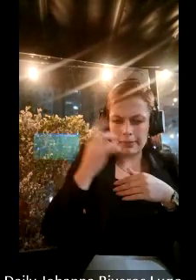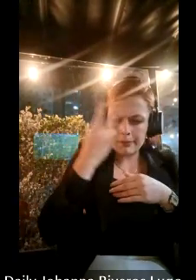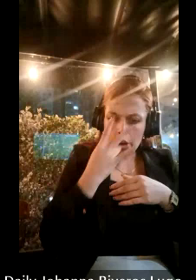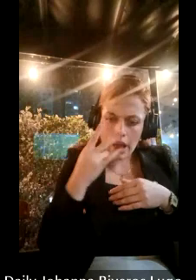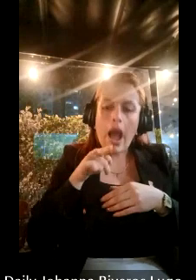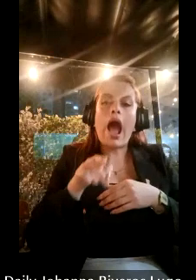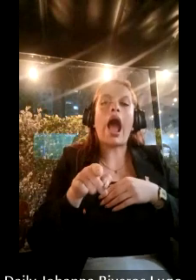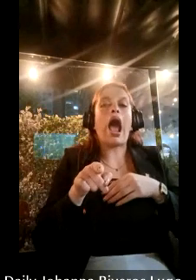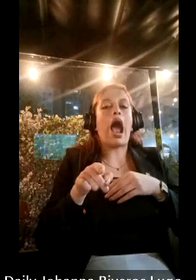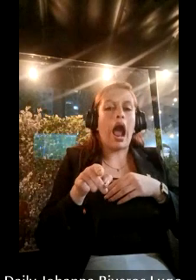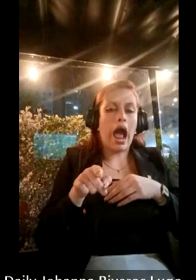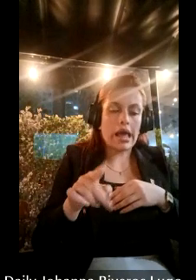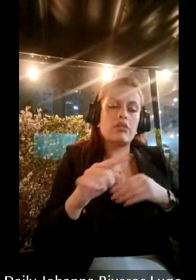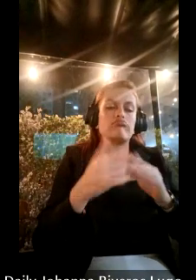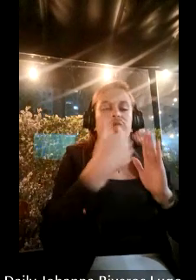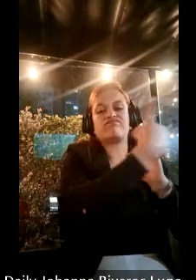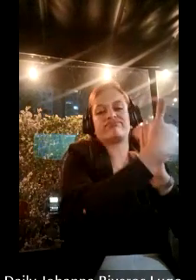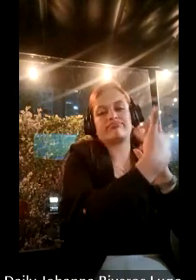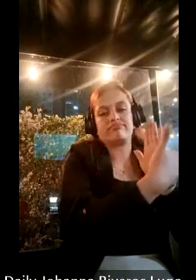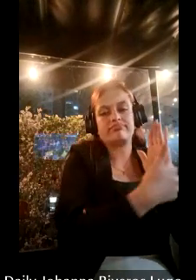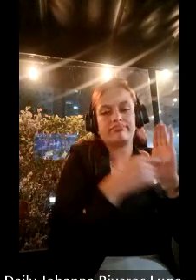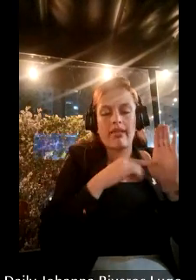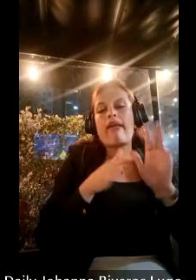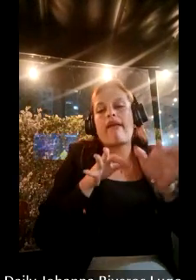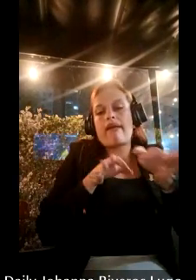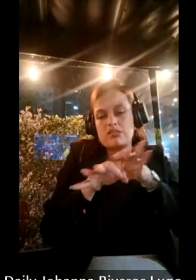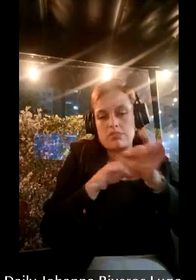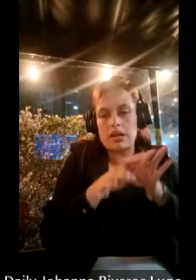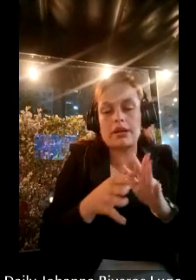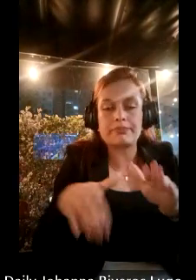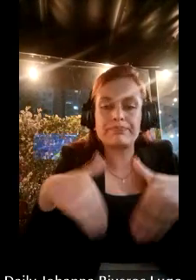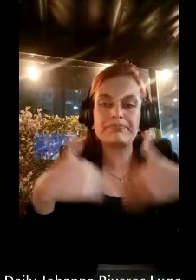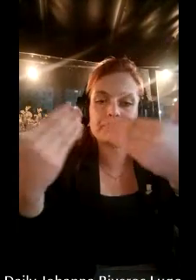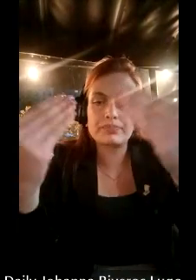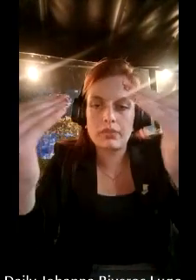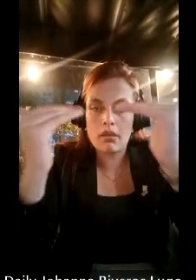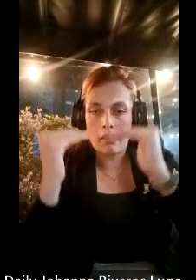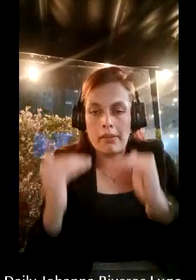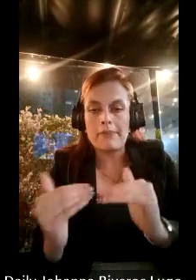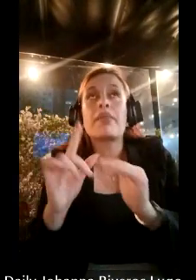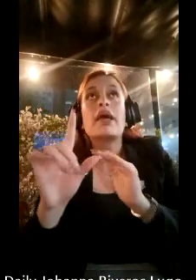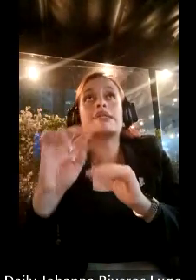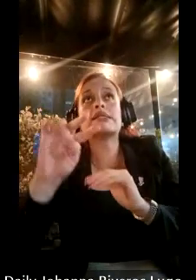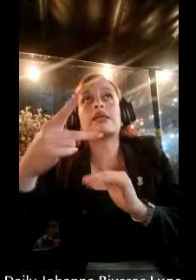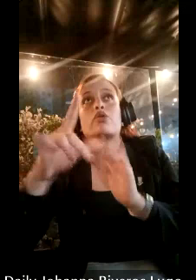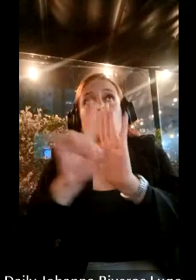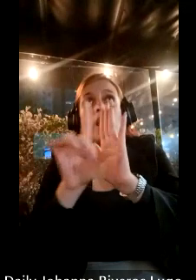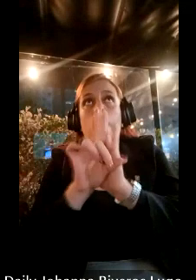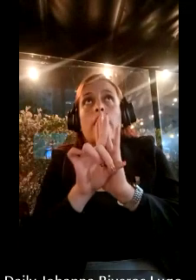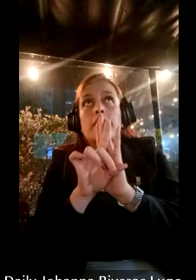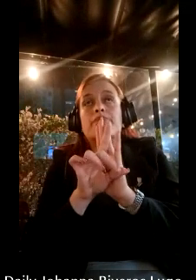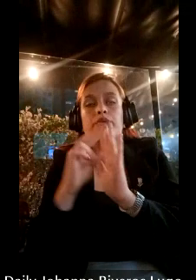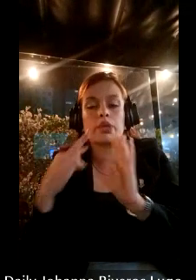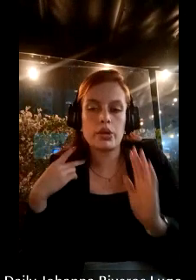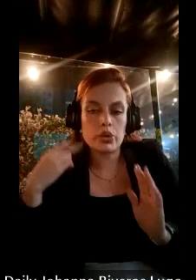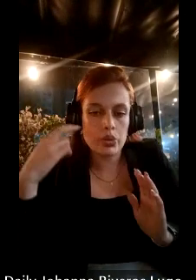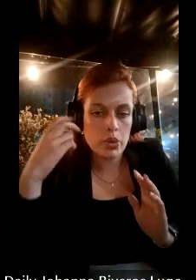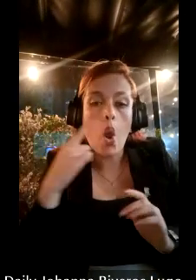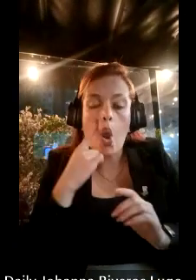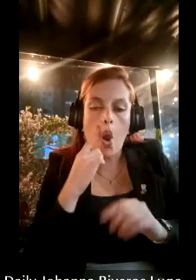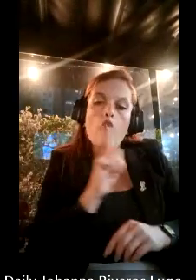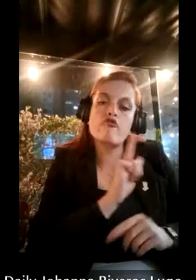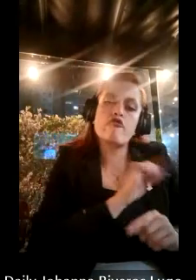La dinámica, segunda ley de Newton. Establece que la fuerza que actúa sobre un objeto es igual al producto